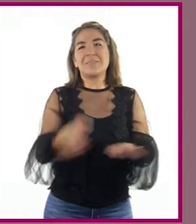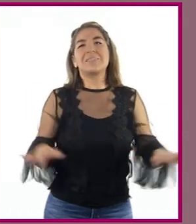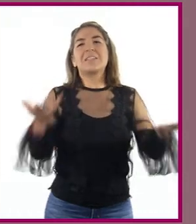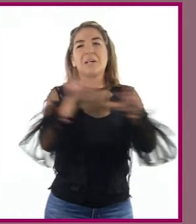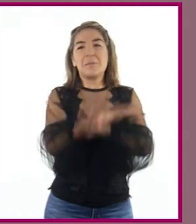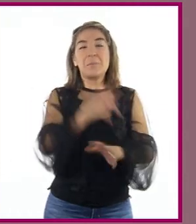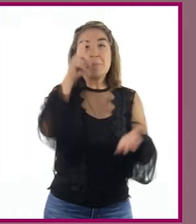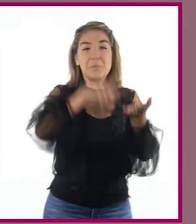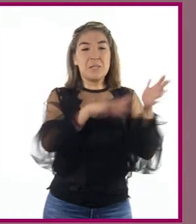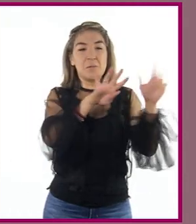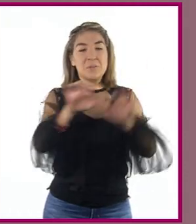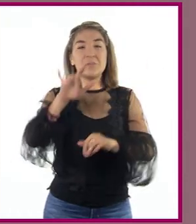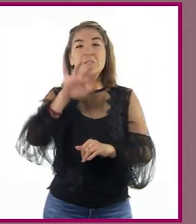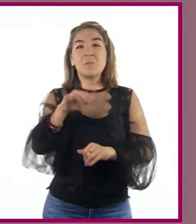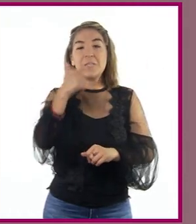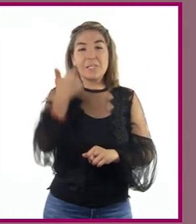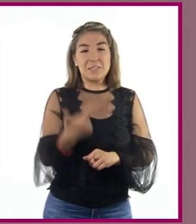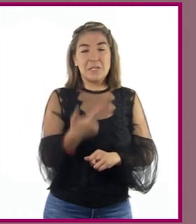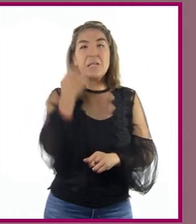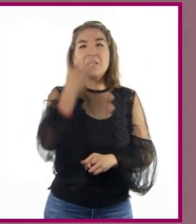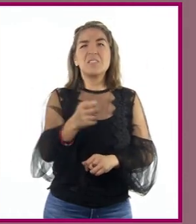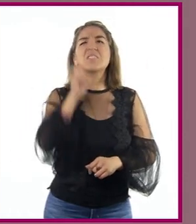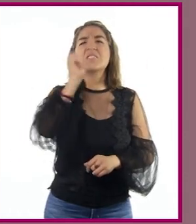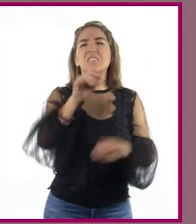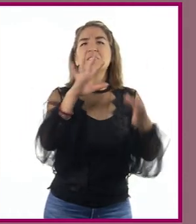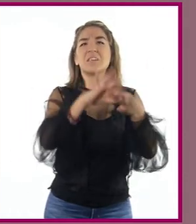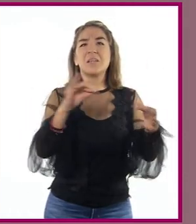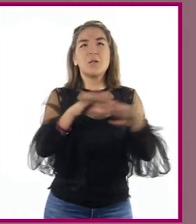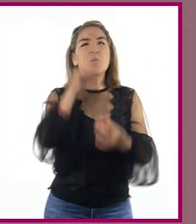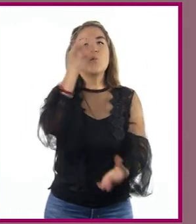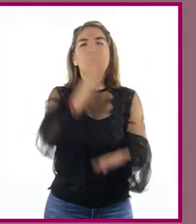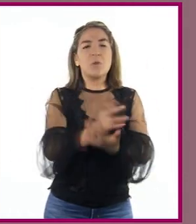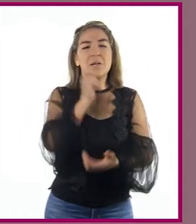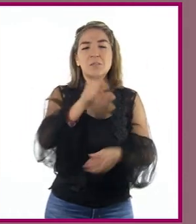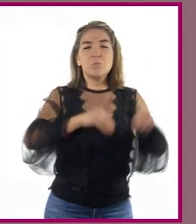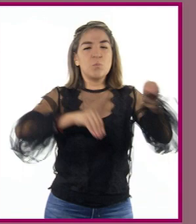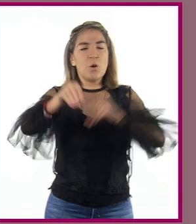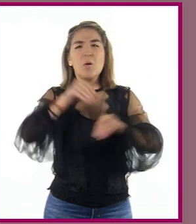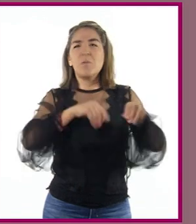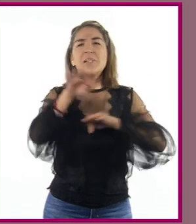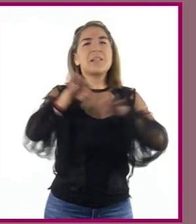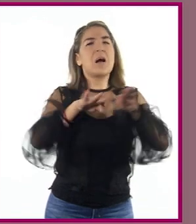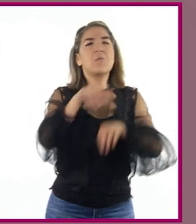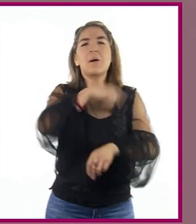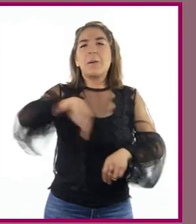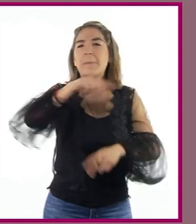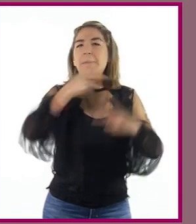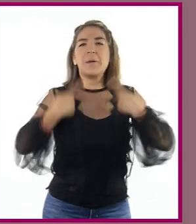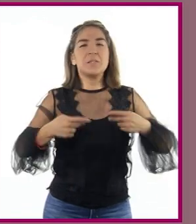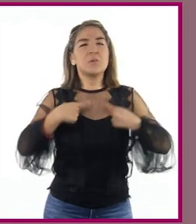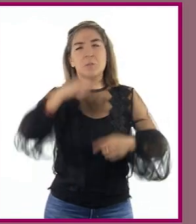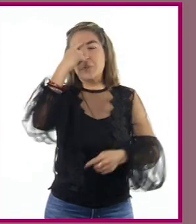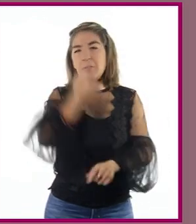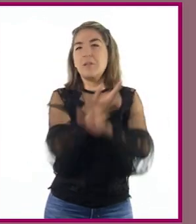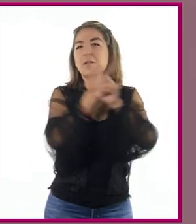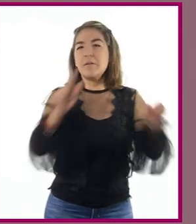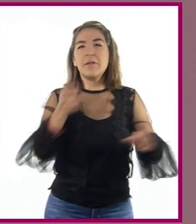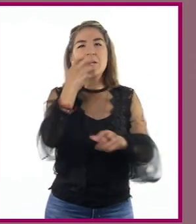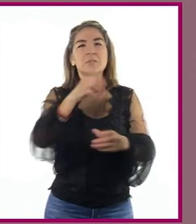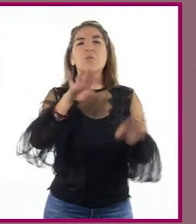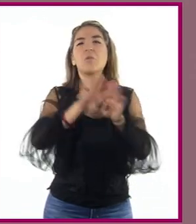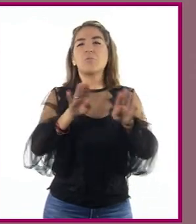En 1957 se refería únicamente a la libre circulación de trabajadores y a la libertad de